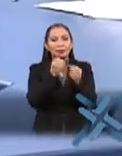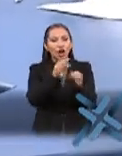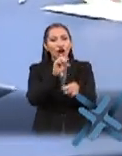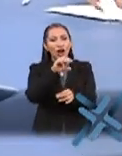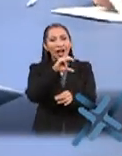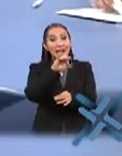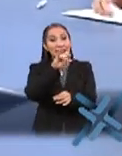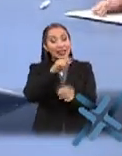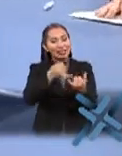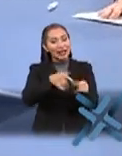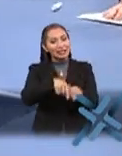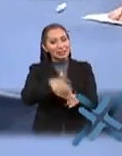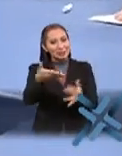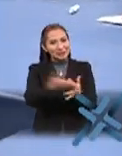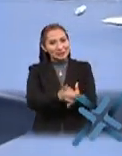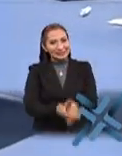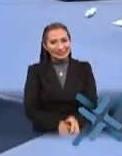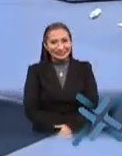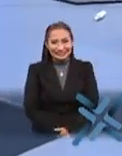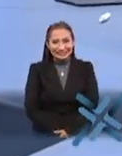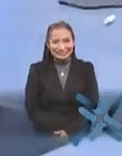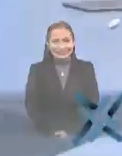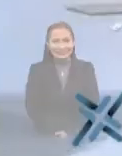CONACYT, inaugurando esta sección.